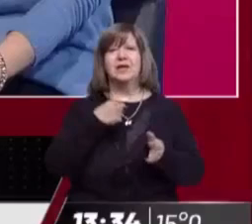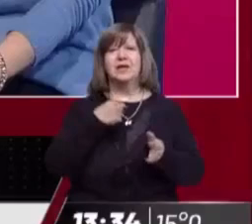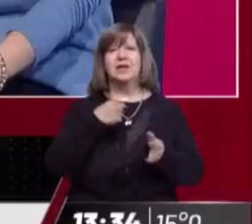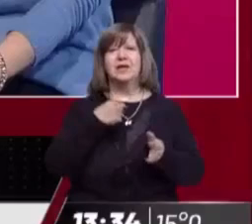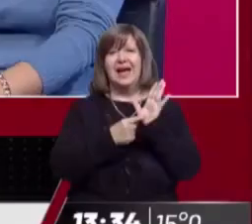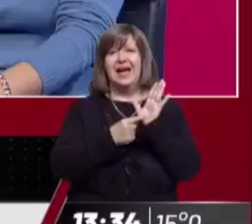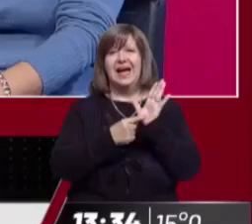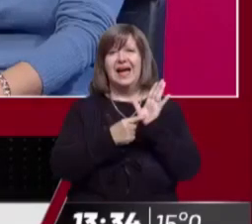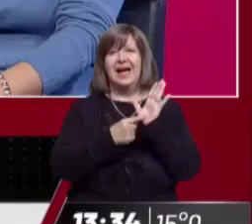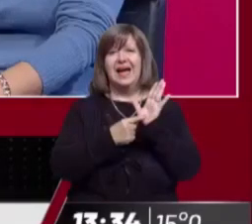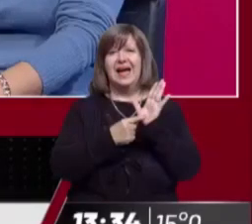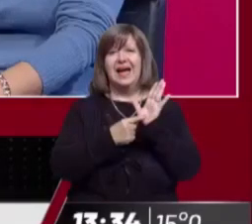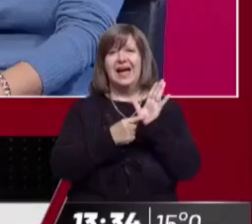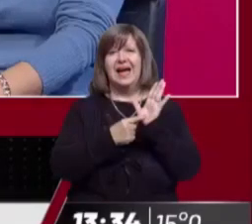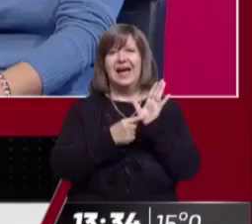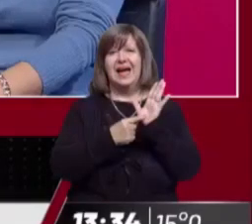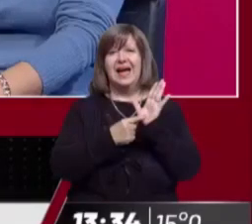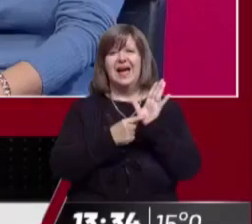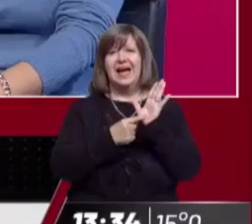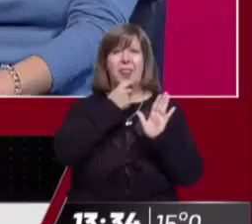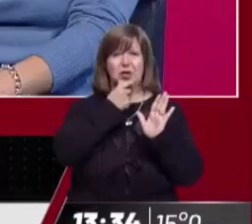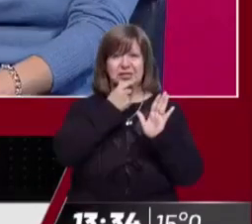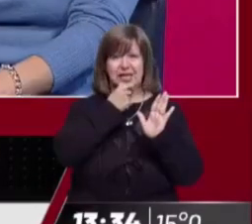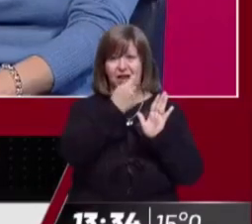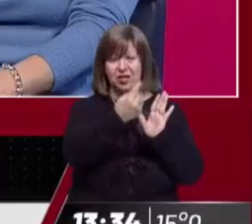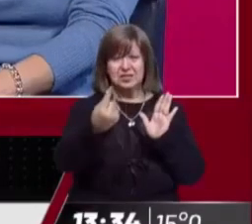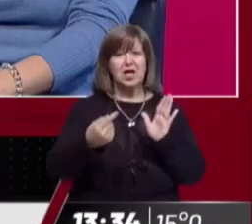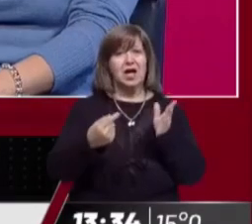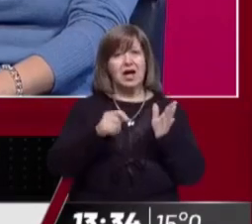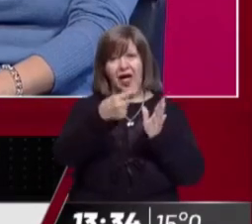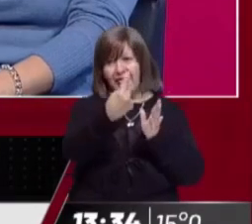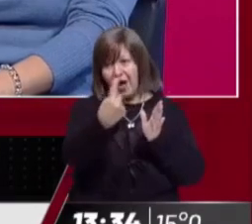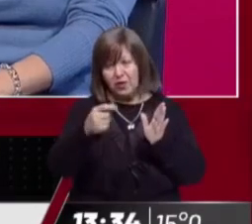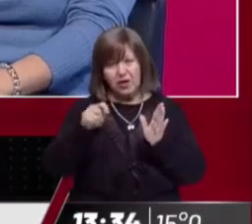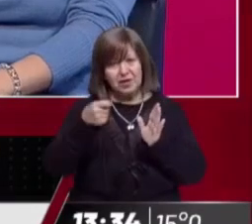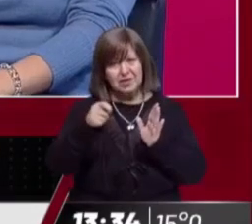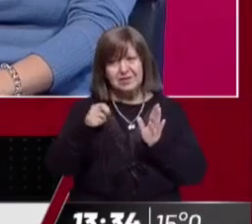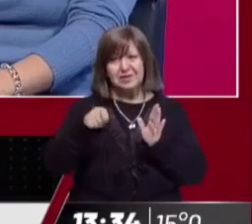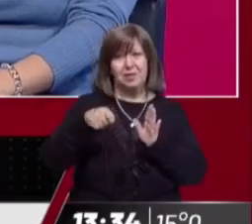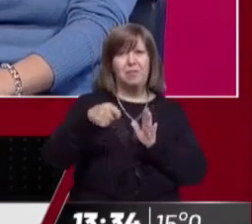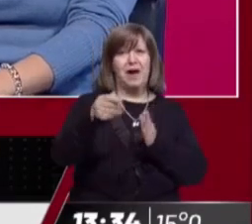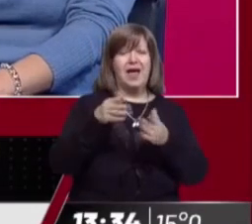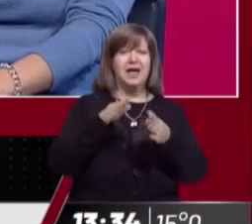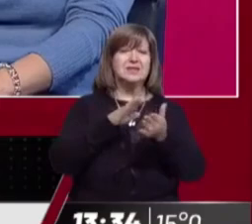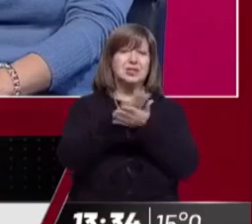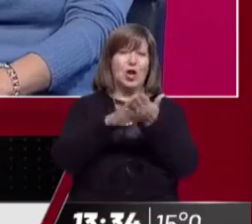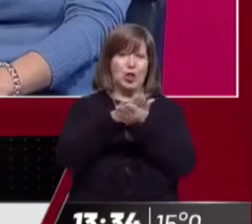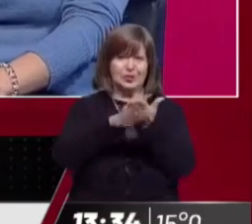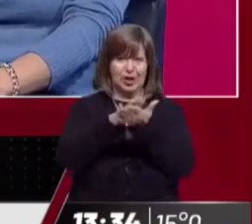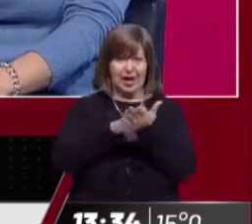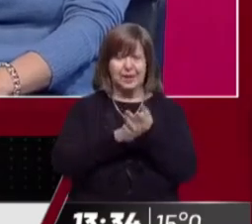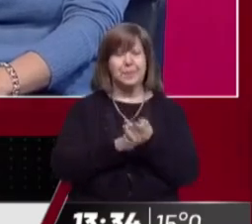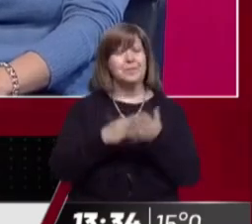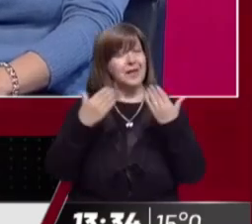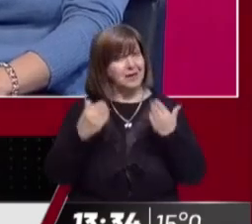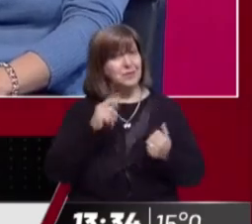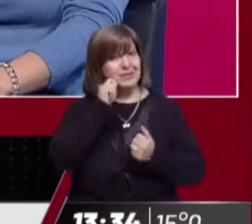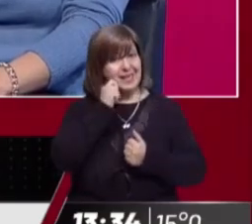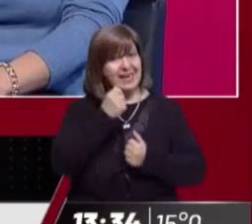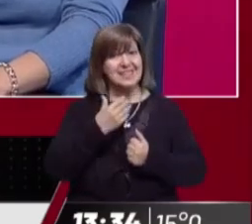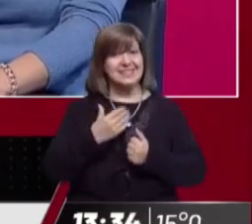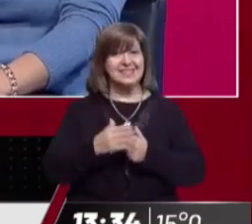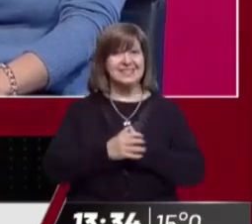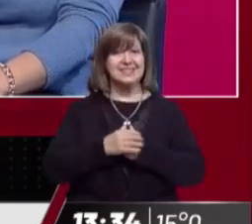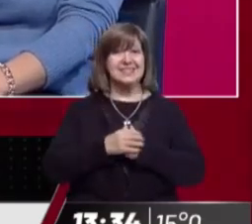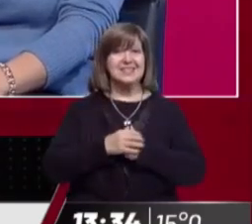que hoy que sea un día para que cada uno busque su llave y pueda abrir esa puerta que necesita para solucionar cositas así que bueno me encant Gracias mar chao